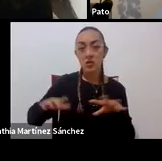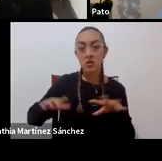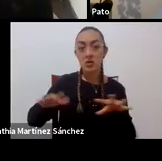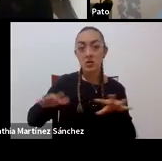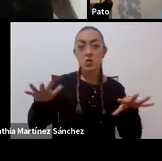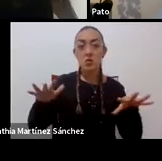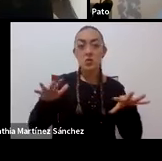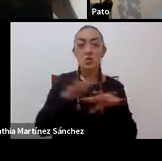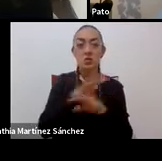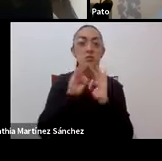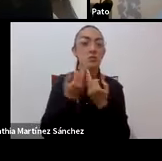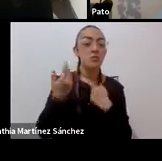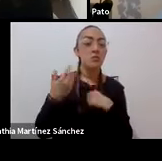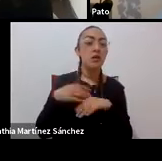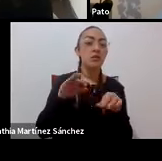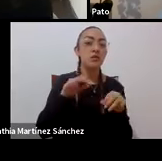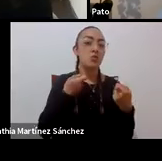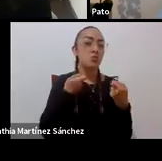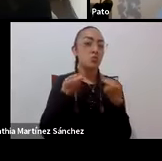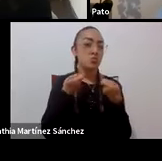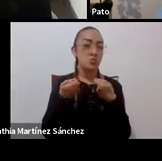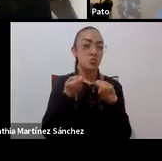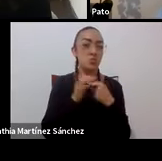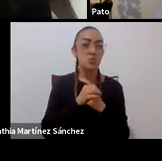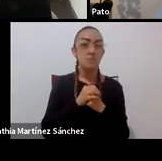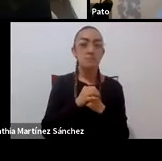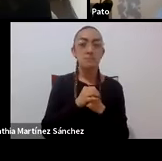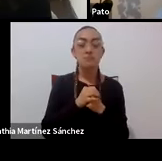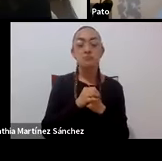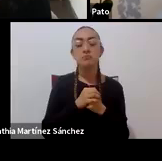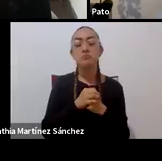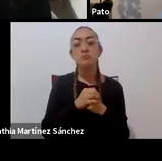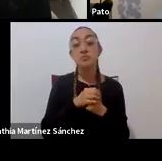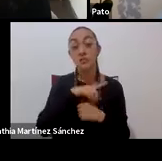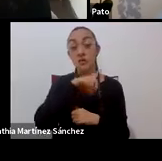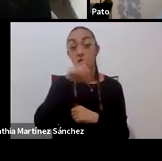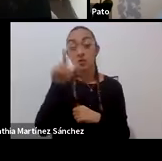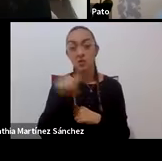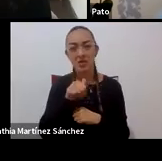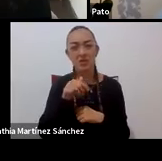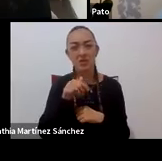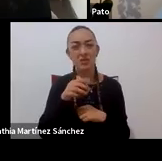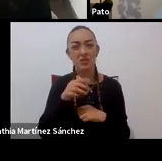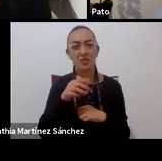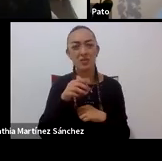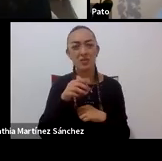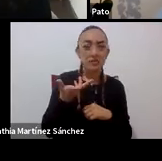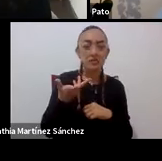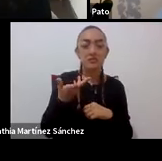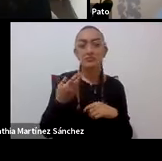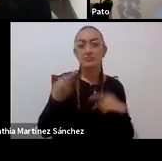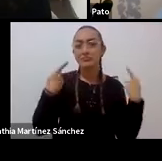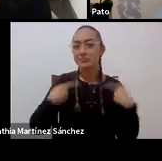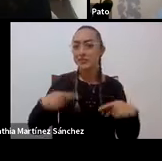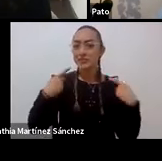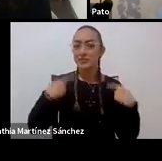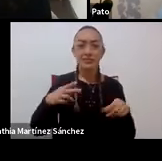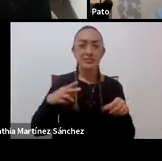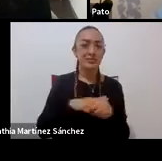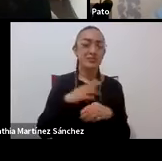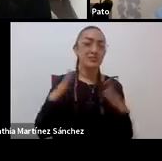gobernanza, creo que lo que se desata es una participación ciudadana, sin siquiera llamarle